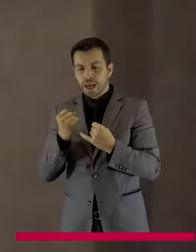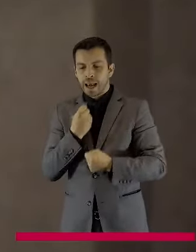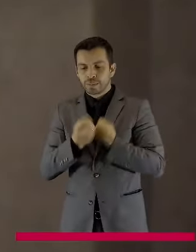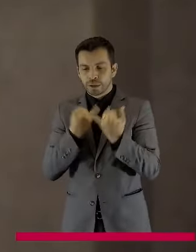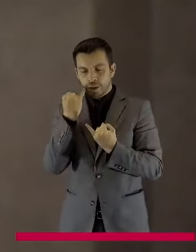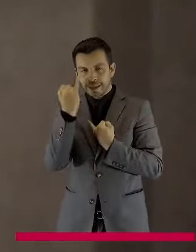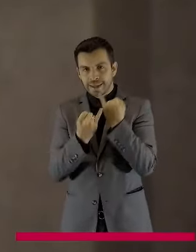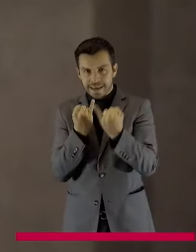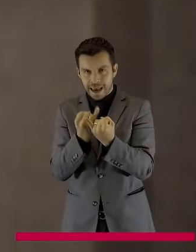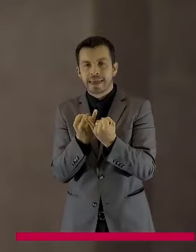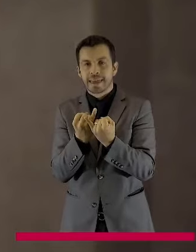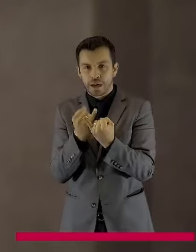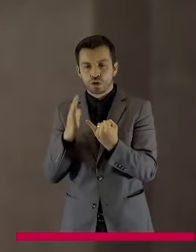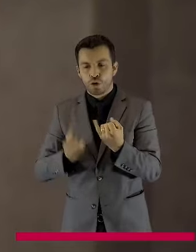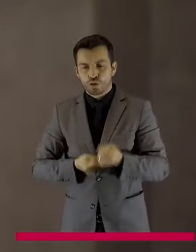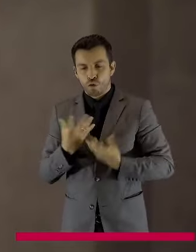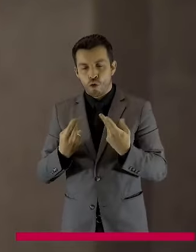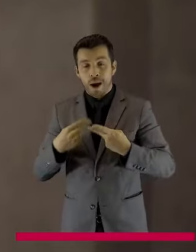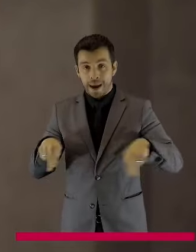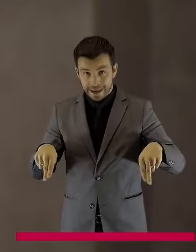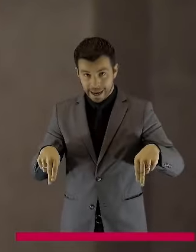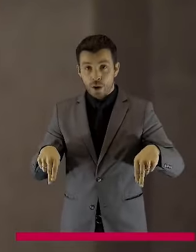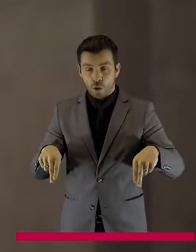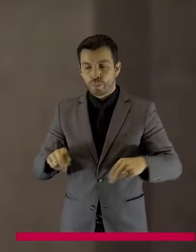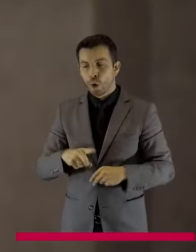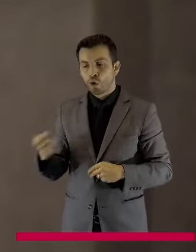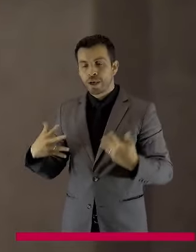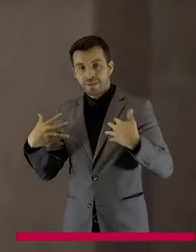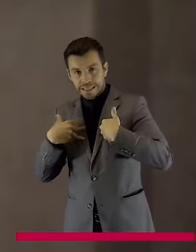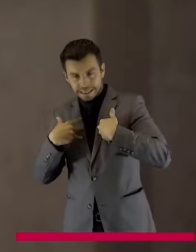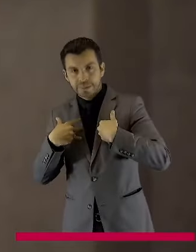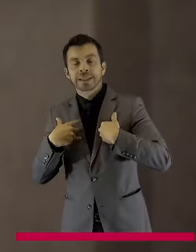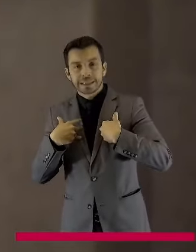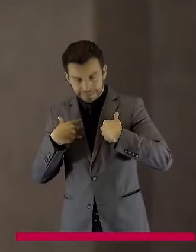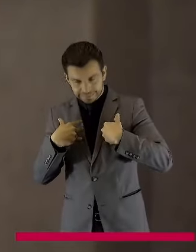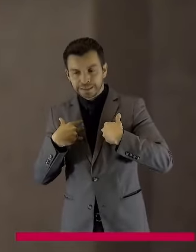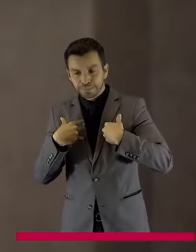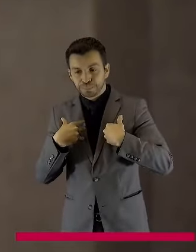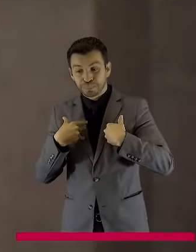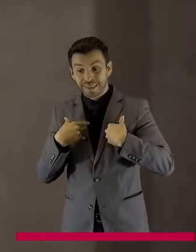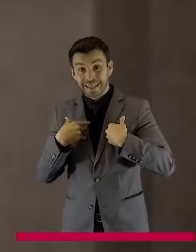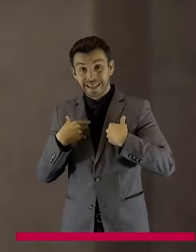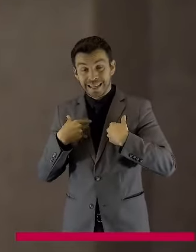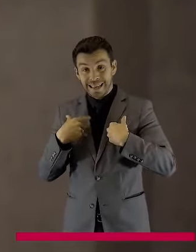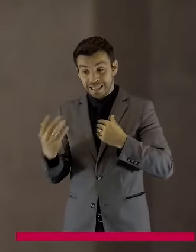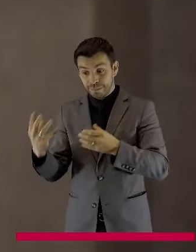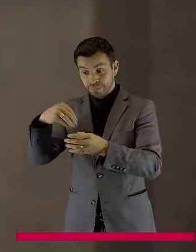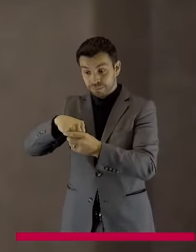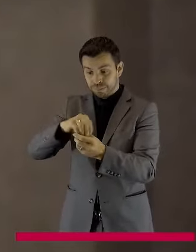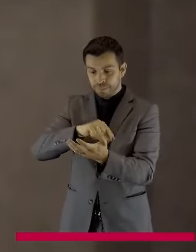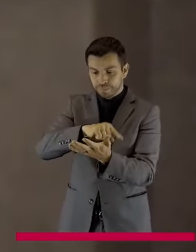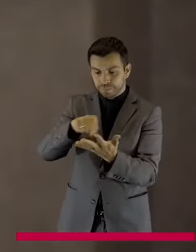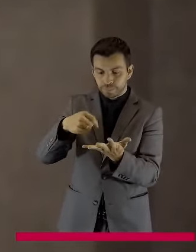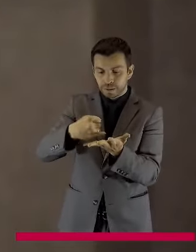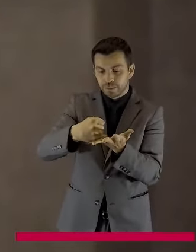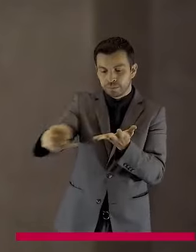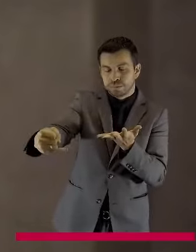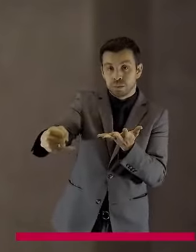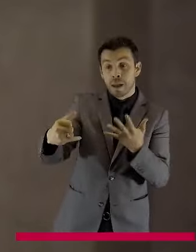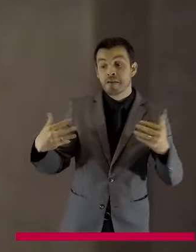expresiones de identidad de género, de víctimas, de las víctimas en un